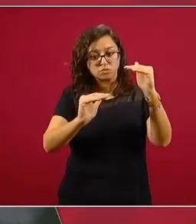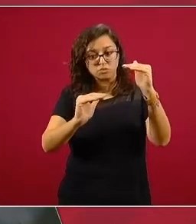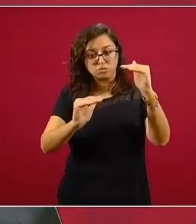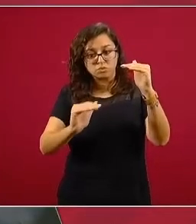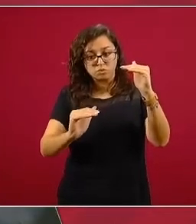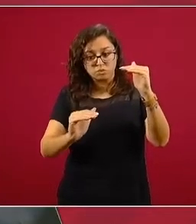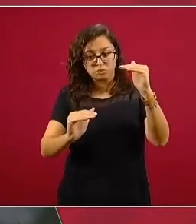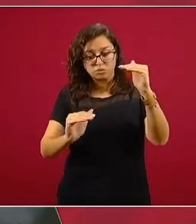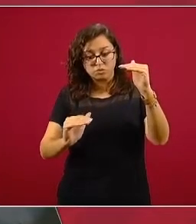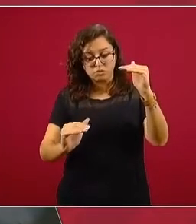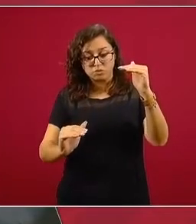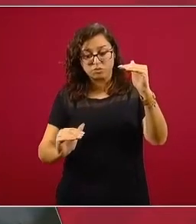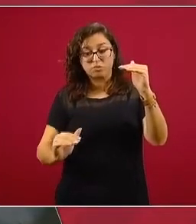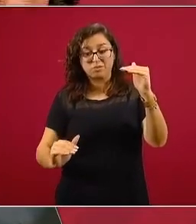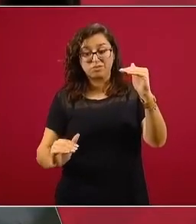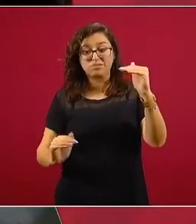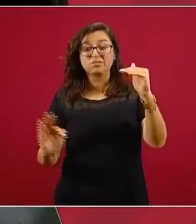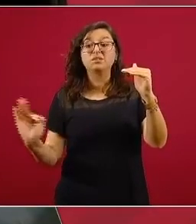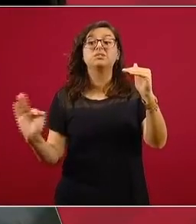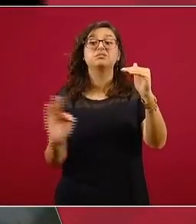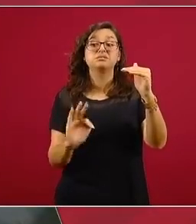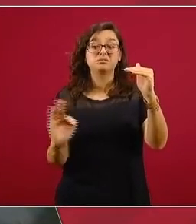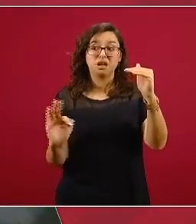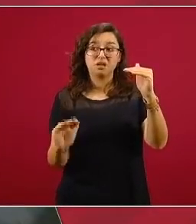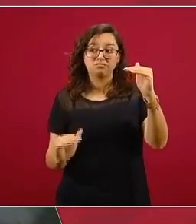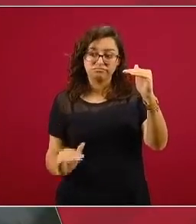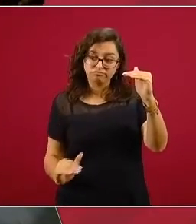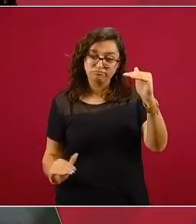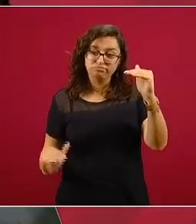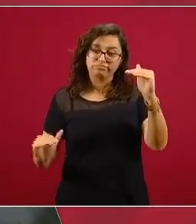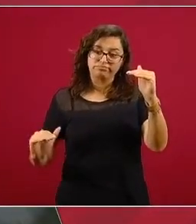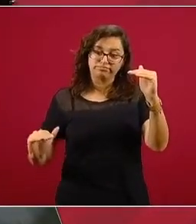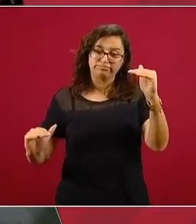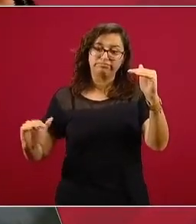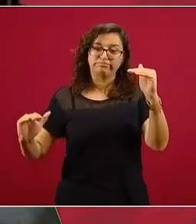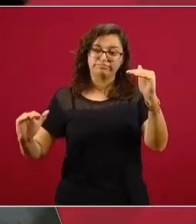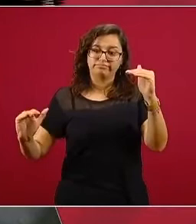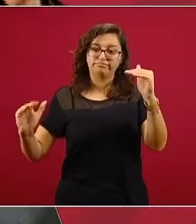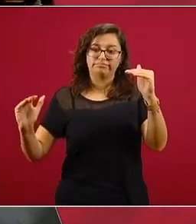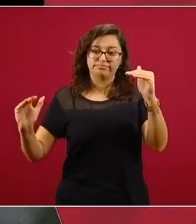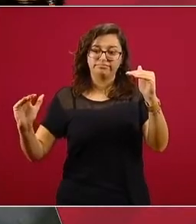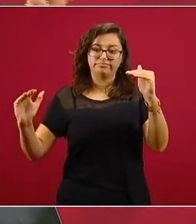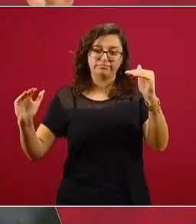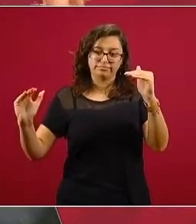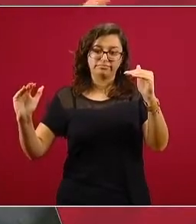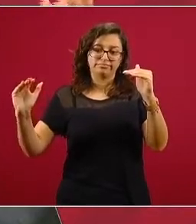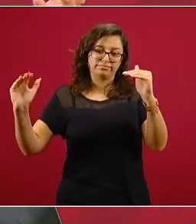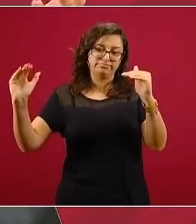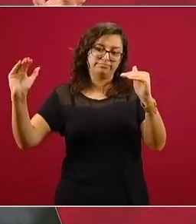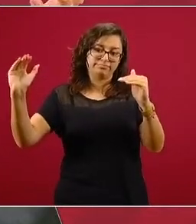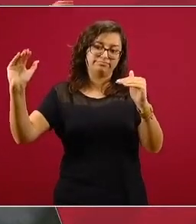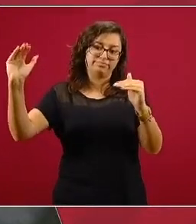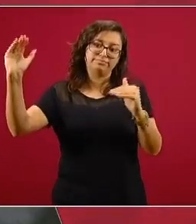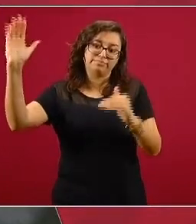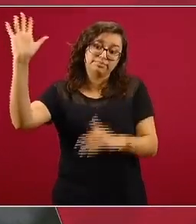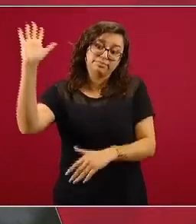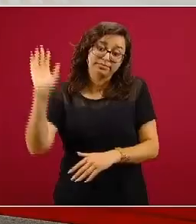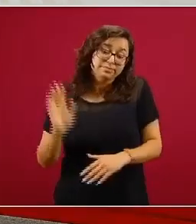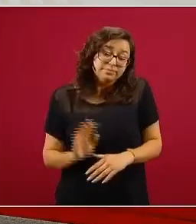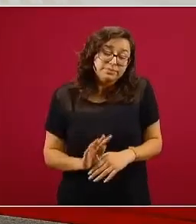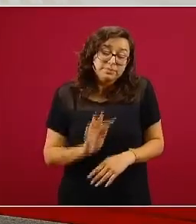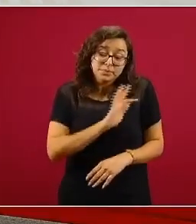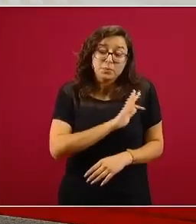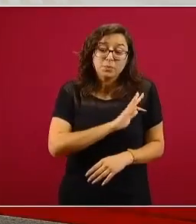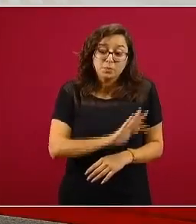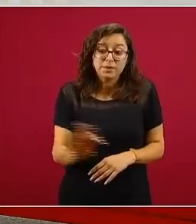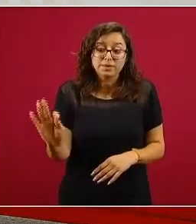contagios diarios, se revierta y entonces ahora empecemos a tener más y más y más contagios.